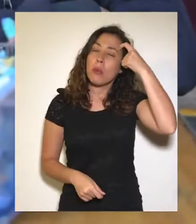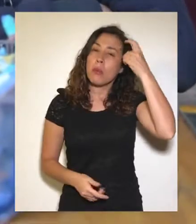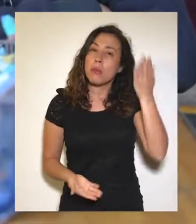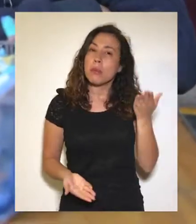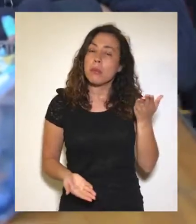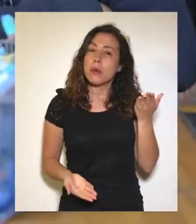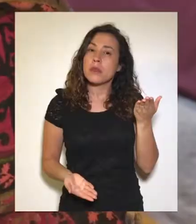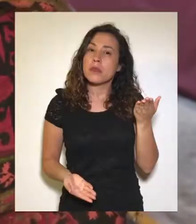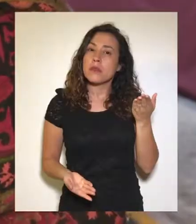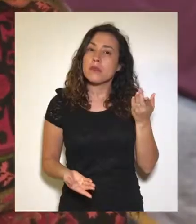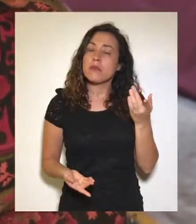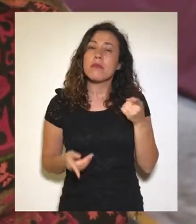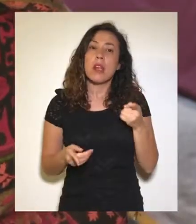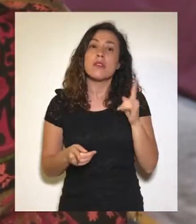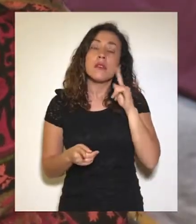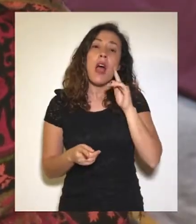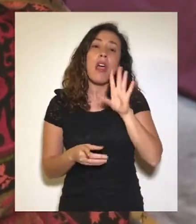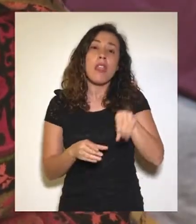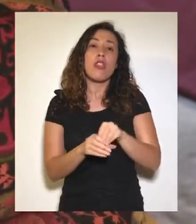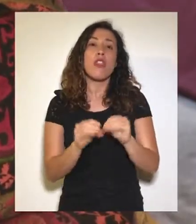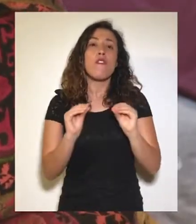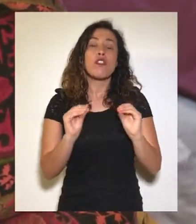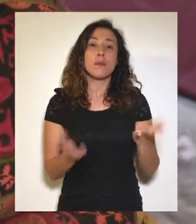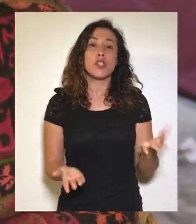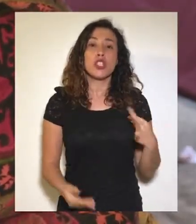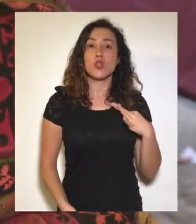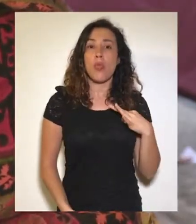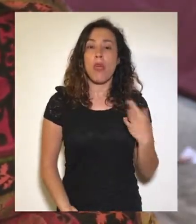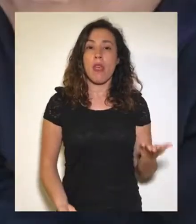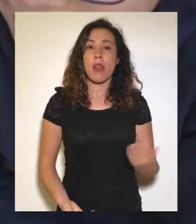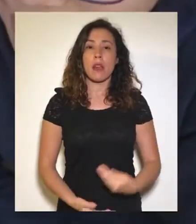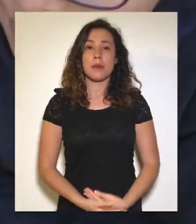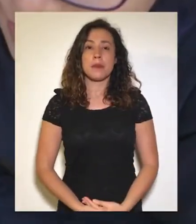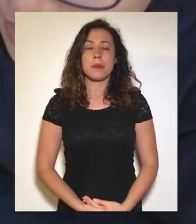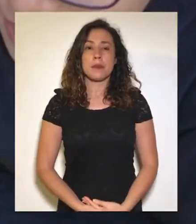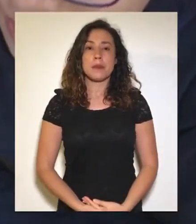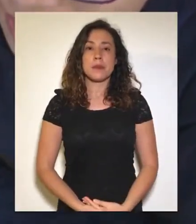parece que al final es parte de una formación ciudadana.